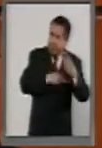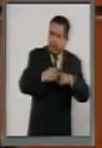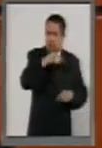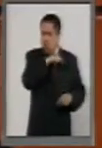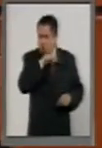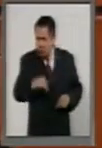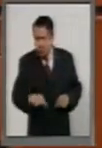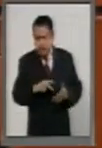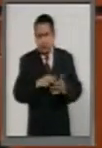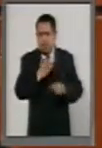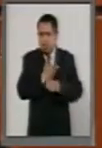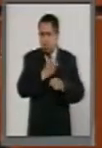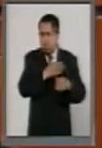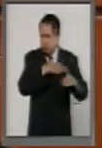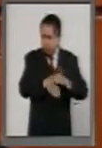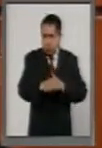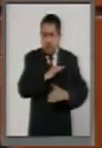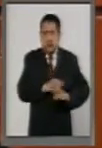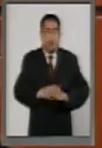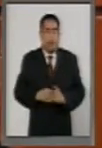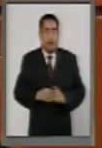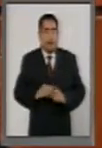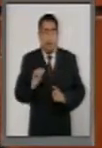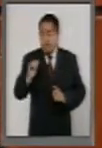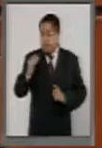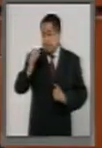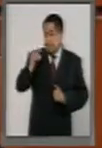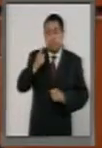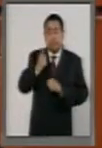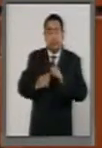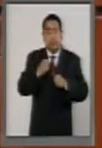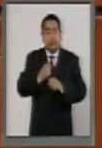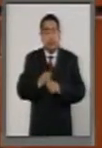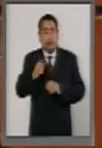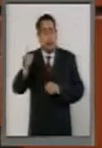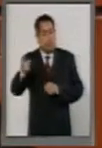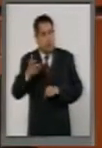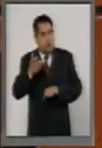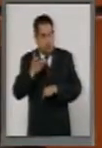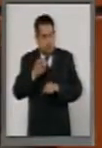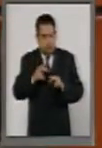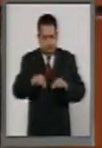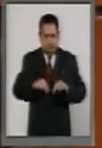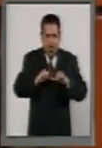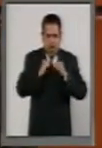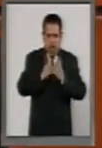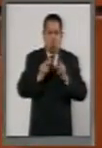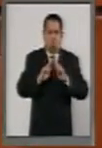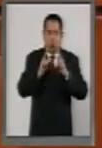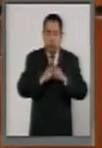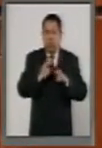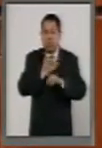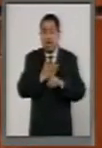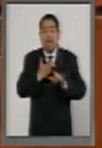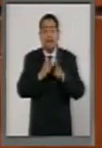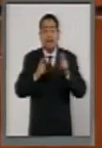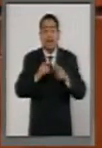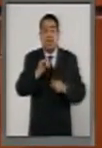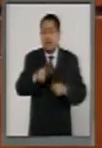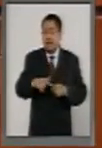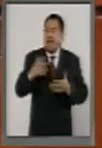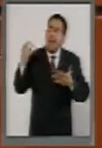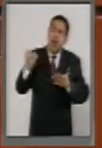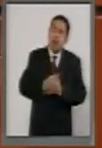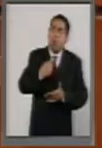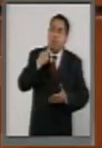a la Unión Americana. Hace un año, la Unión Americana de Libertades Civiles ganó la demanda,